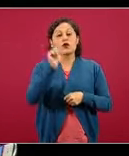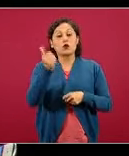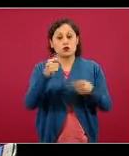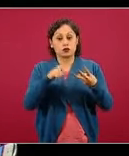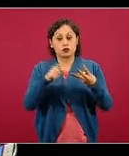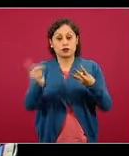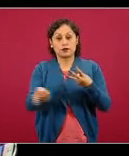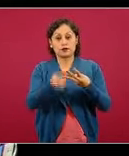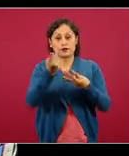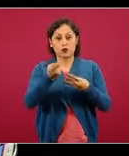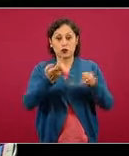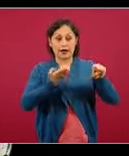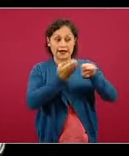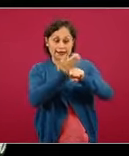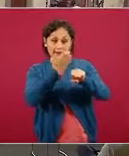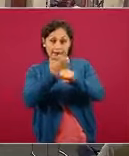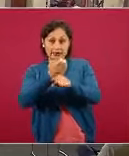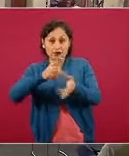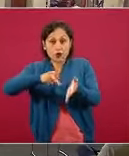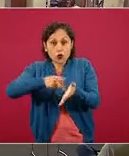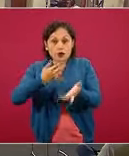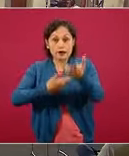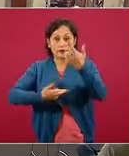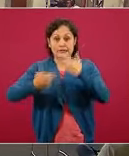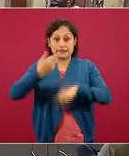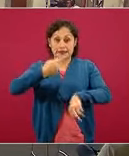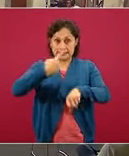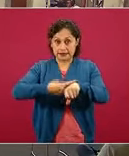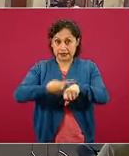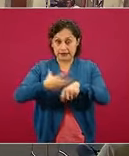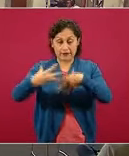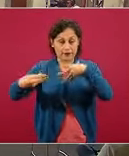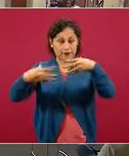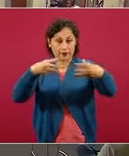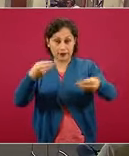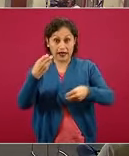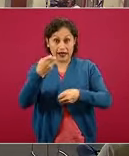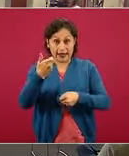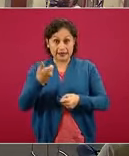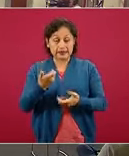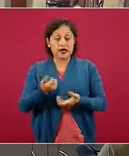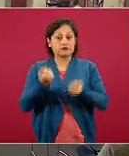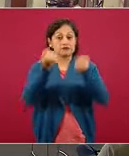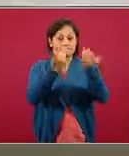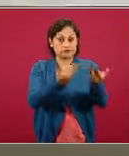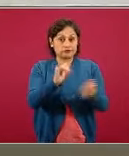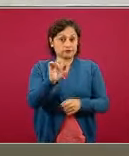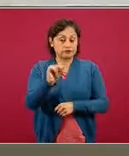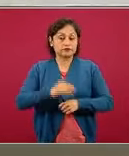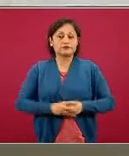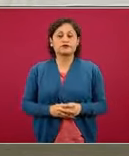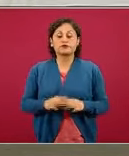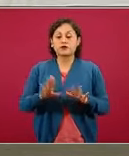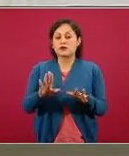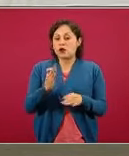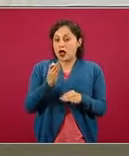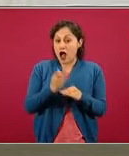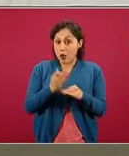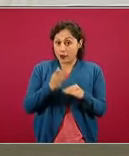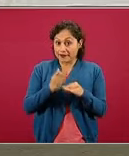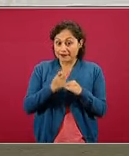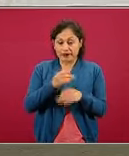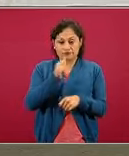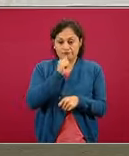estados que están ahorita en rebrote. ¿Cómo se van a distribuir? Gracias. Claro, con mucho gusto. En este momento todavía no tenemos un